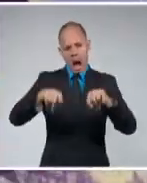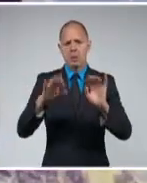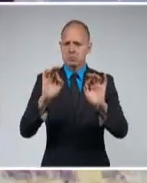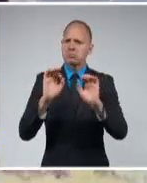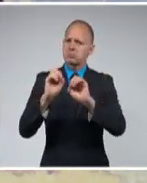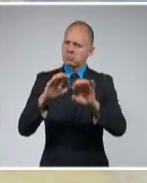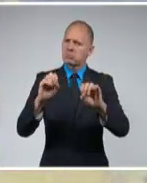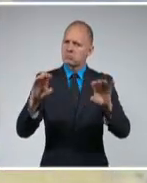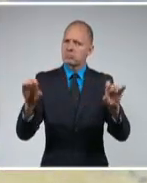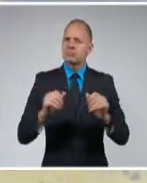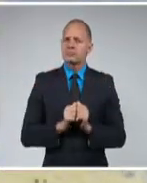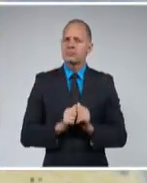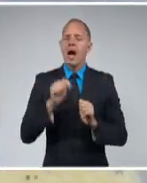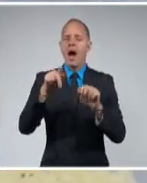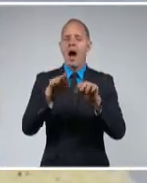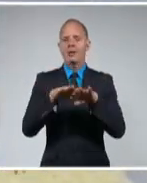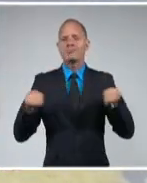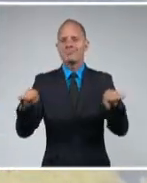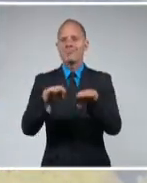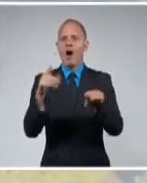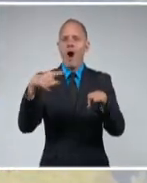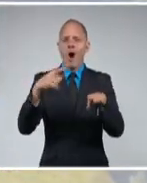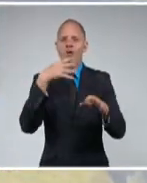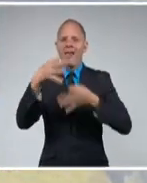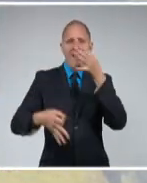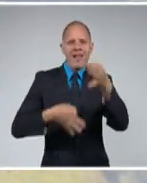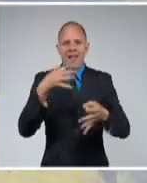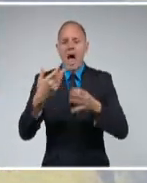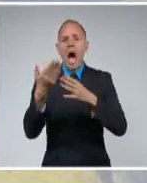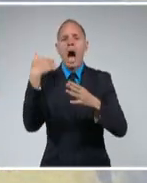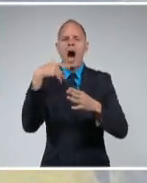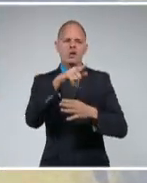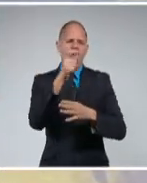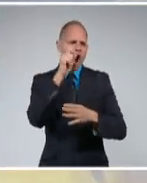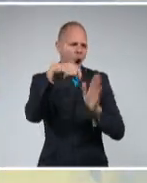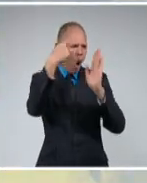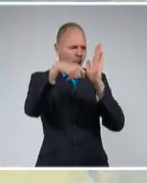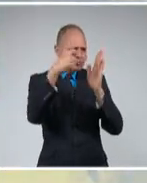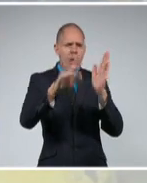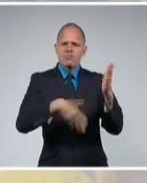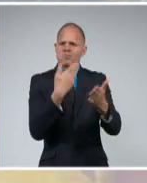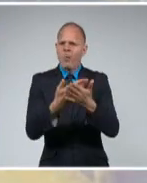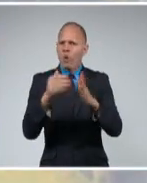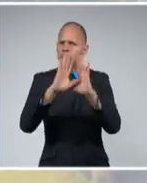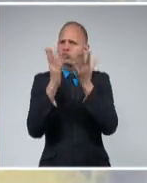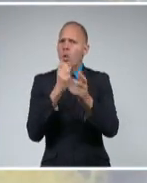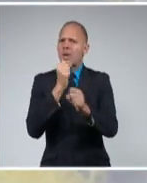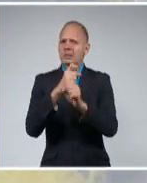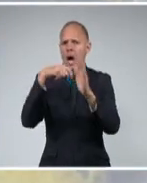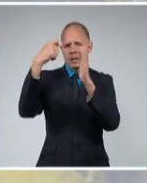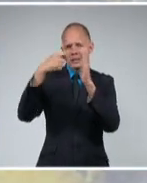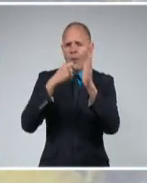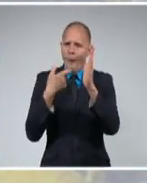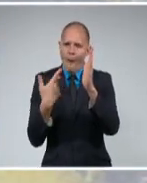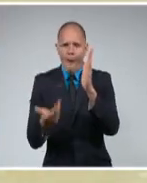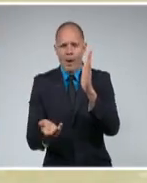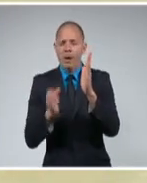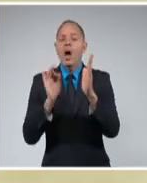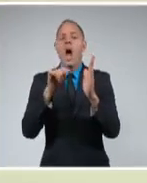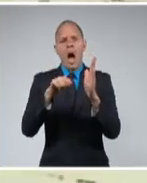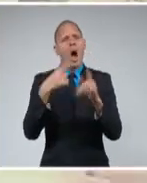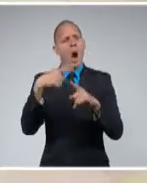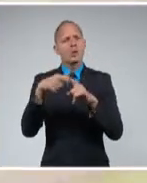se desarrollará el panel teórico que tendrá como temática Santiago Álvarez y sus aportes al género documental y contará con la participación de destacadas